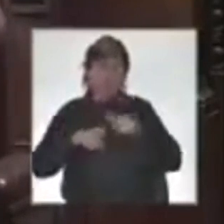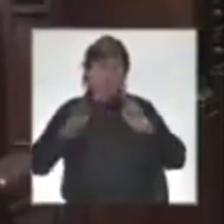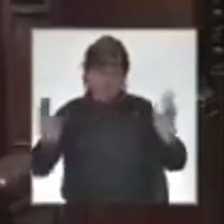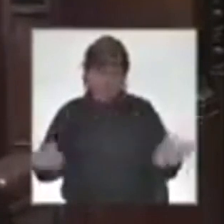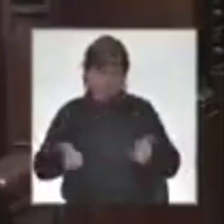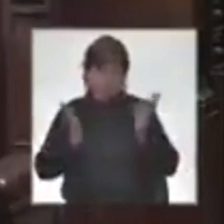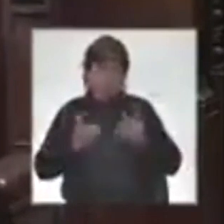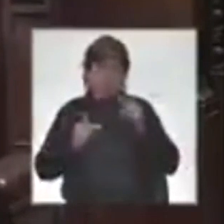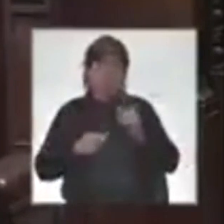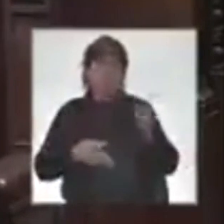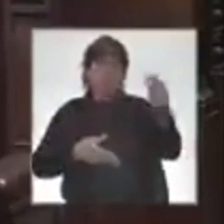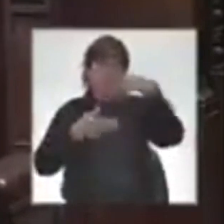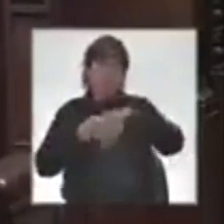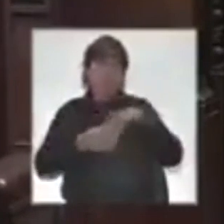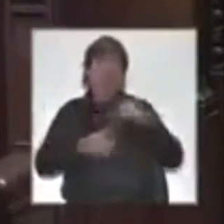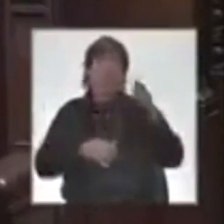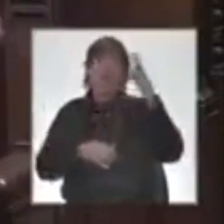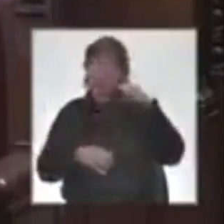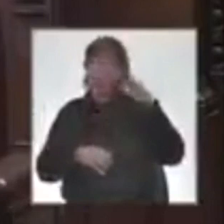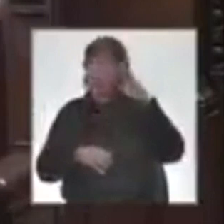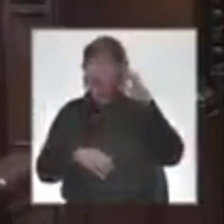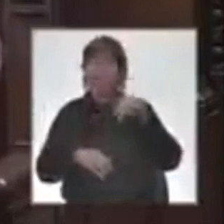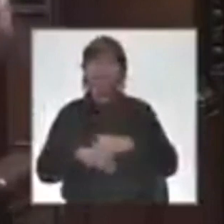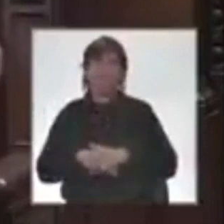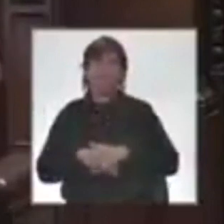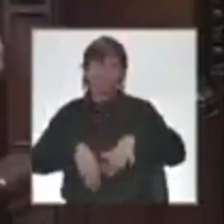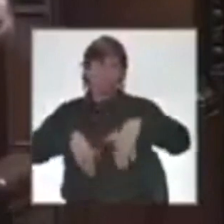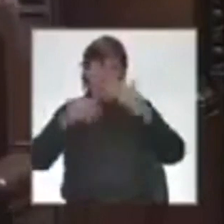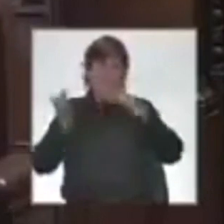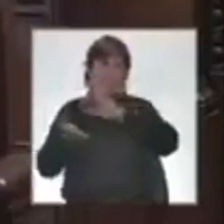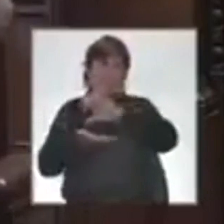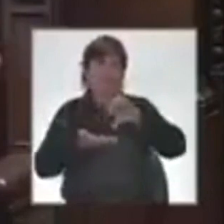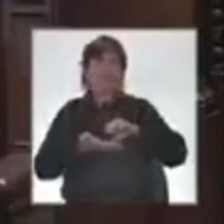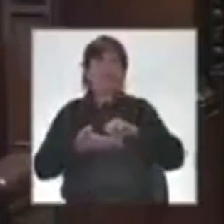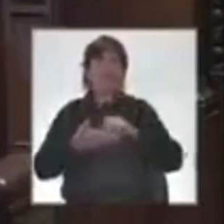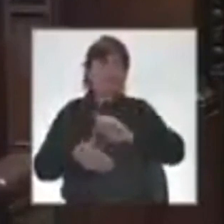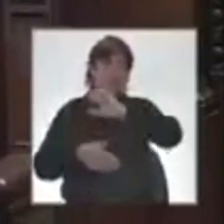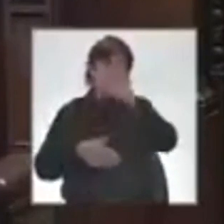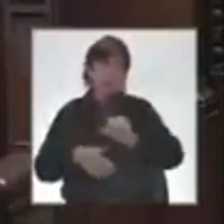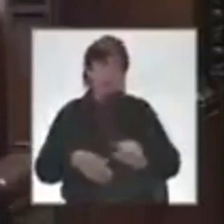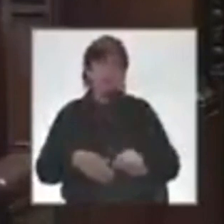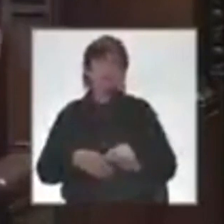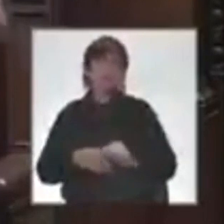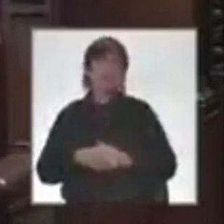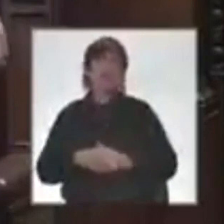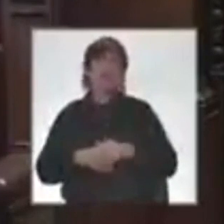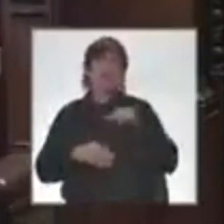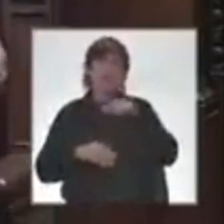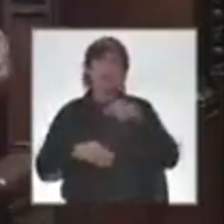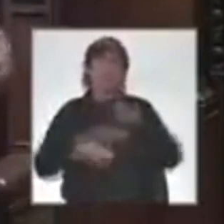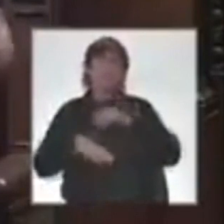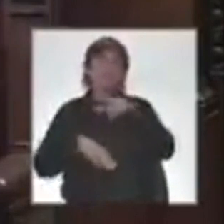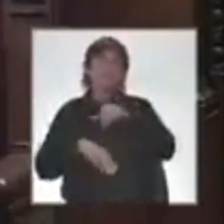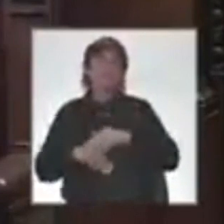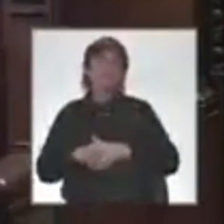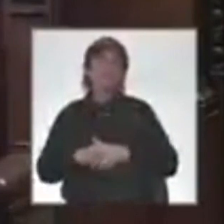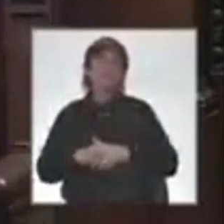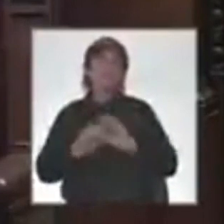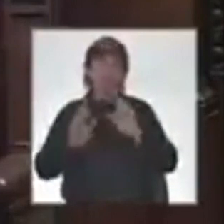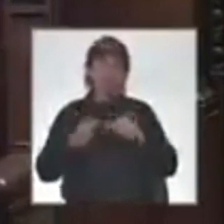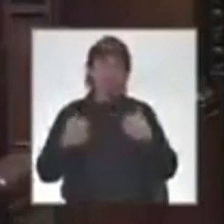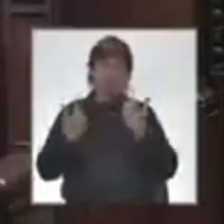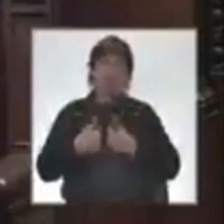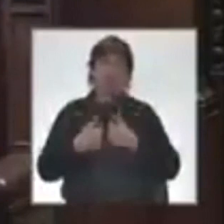promoviendo la intervención militar en Cuba o en cualquier país de nuestra región, tendrán que hacerse cargo.